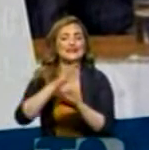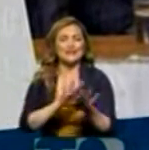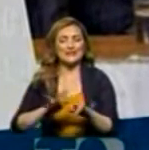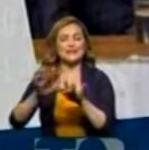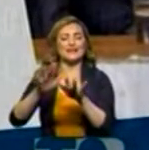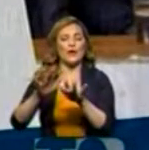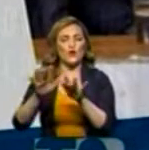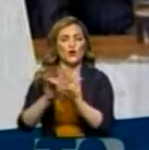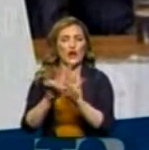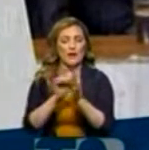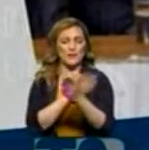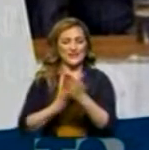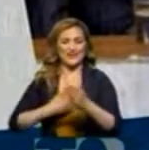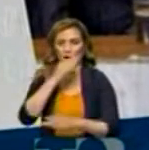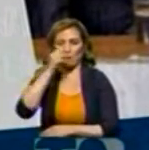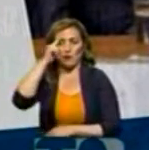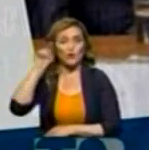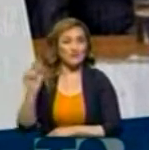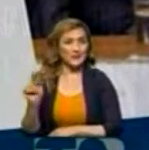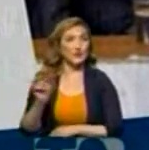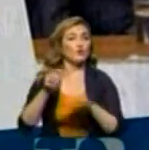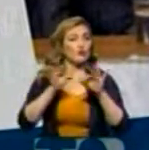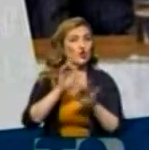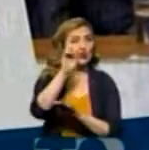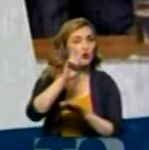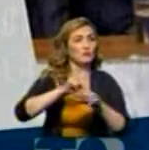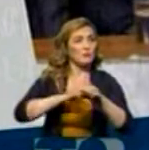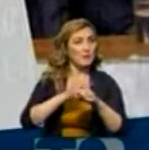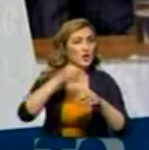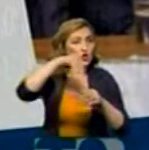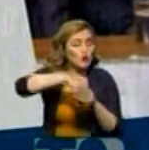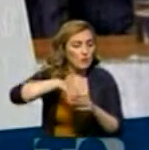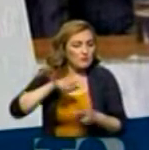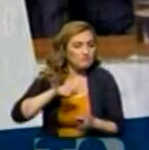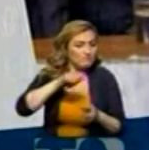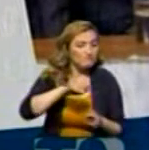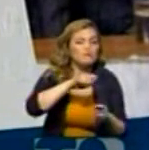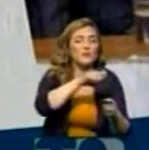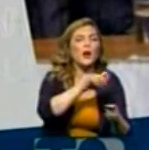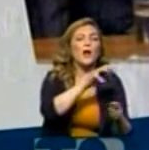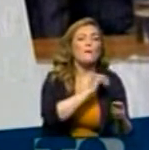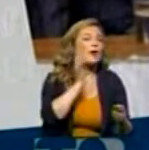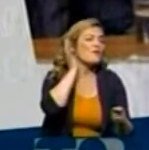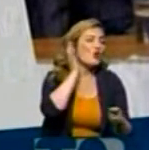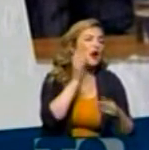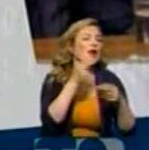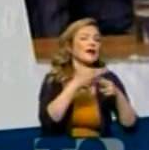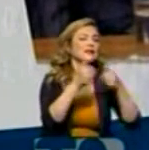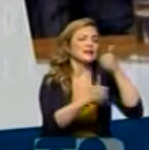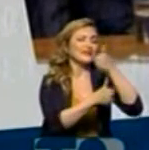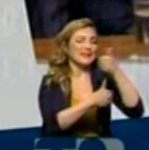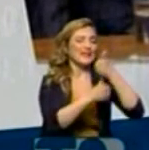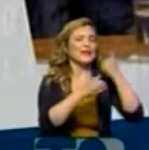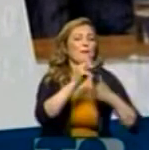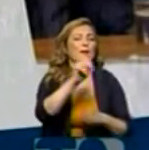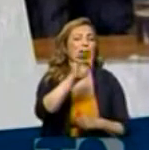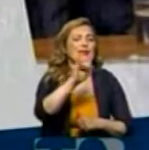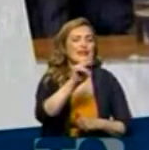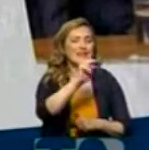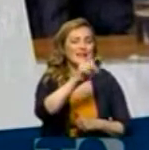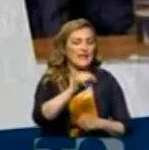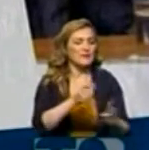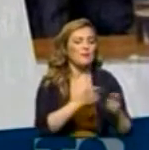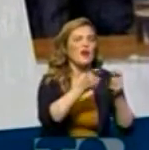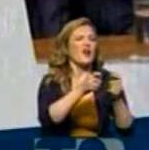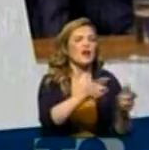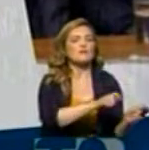de Pamela Martínez para Alexis Mera. No ha confirmado el contenido de los sobres. También dijo que viajó a Brasil en una ocasión